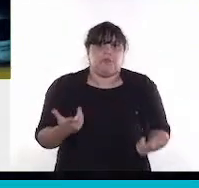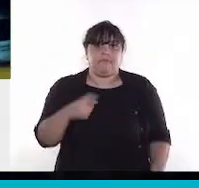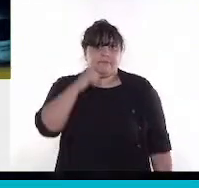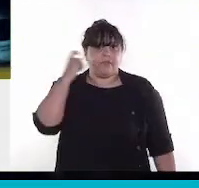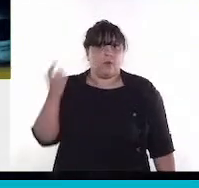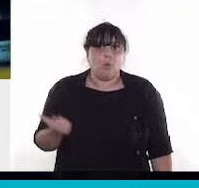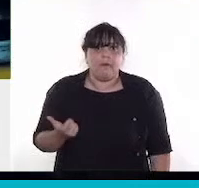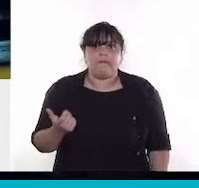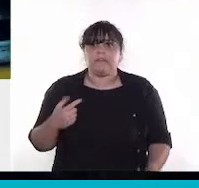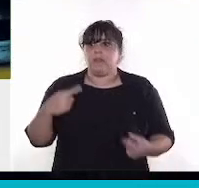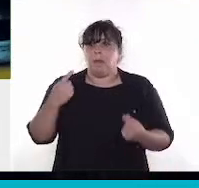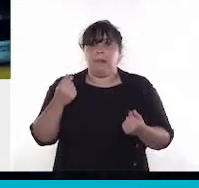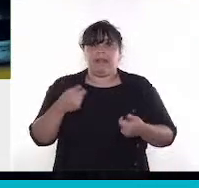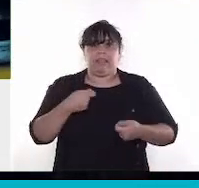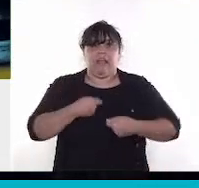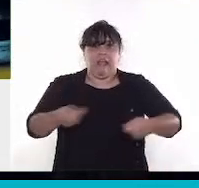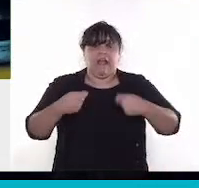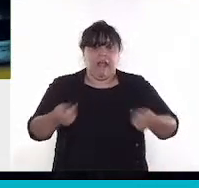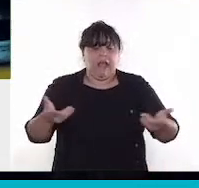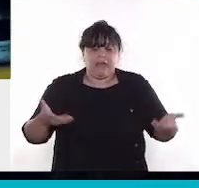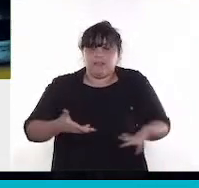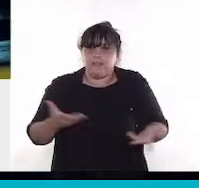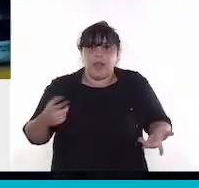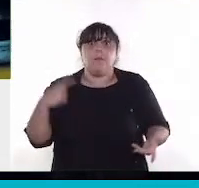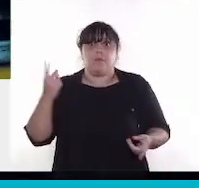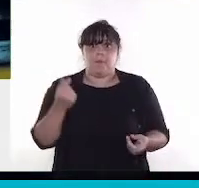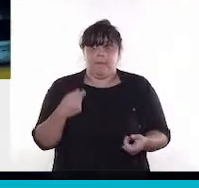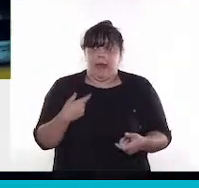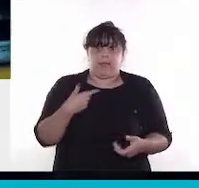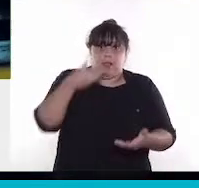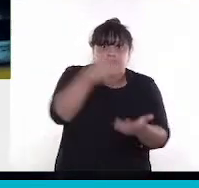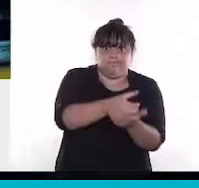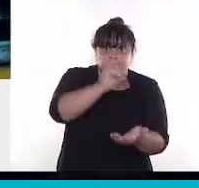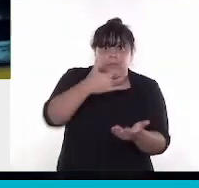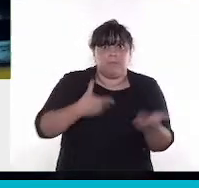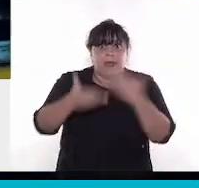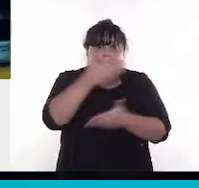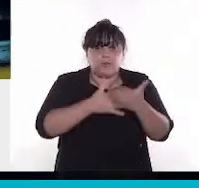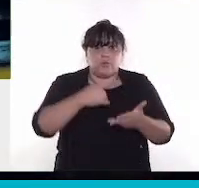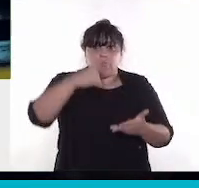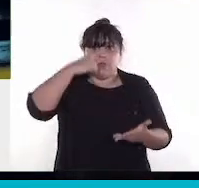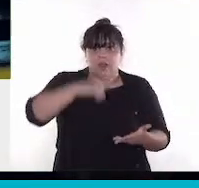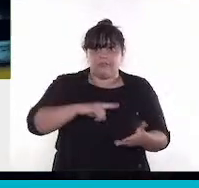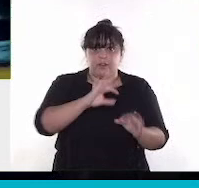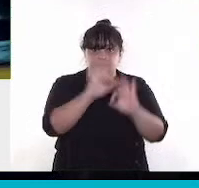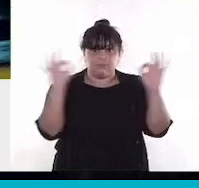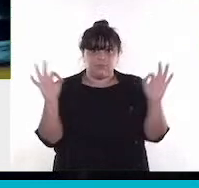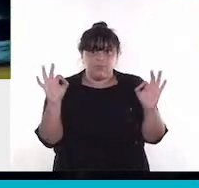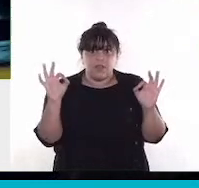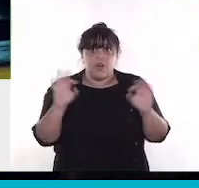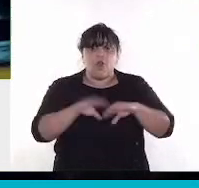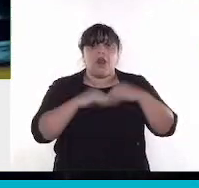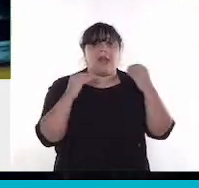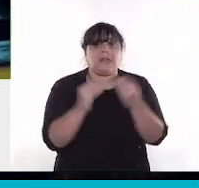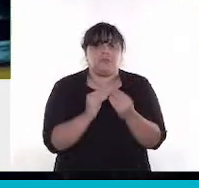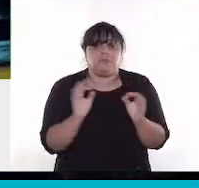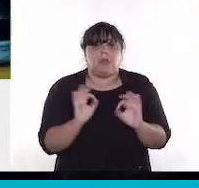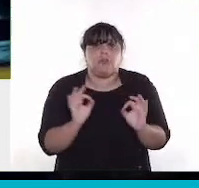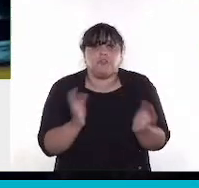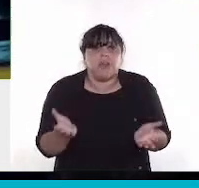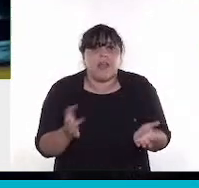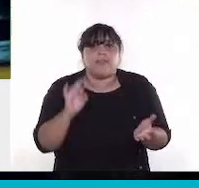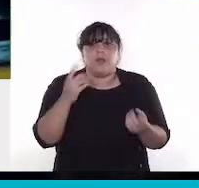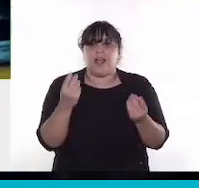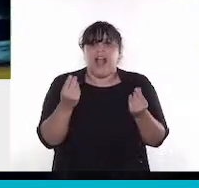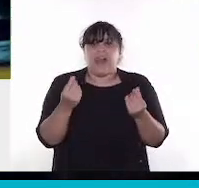absoluta de recursos porque se invirtieron recursos para llevar a cabo este estudio y sin embargo no se pudo arribar a ningún resultado satisfactorio en términos de